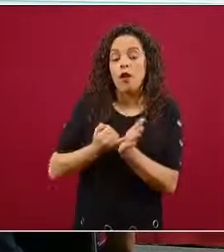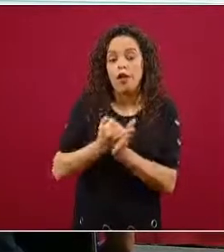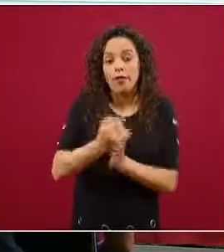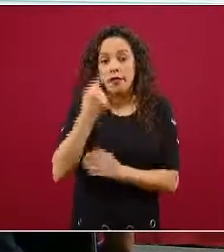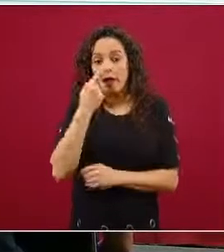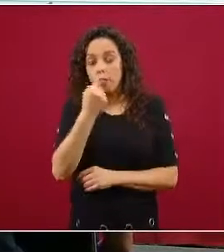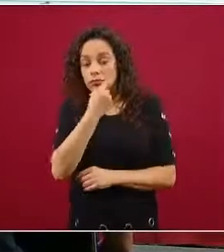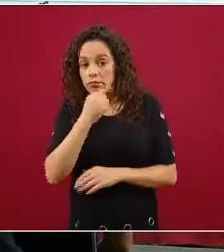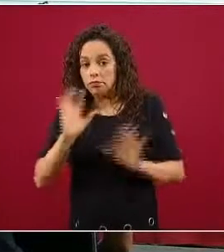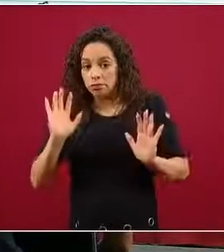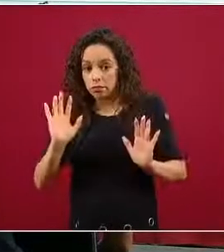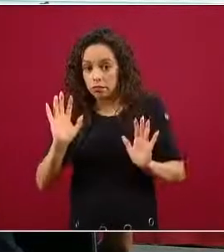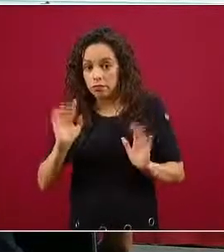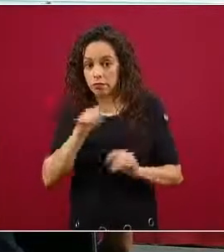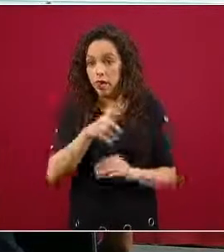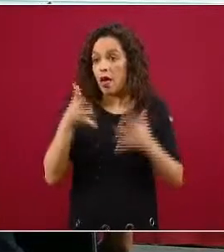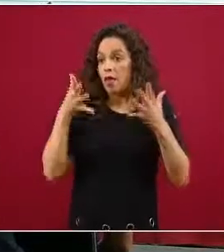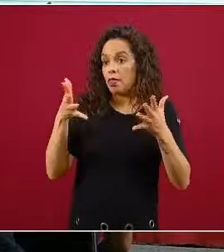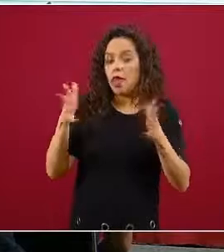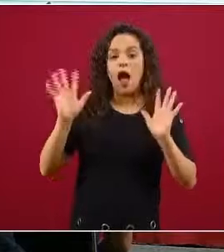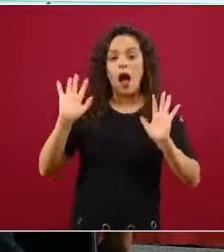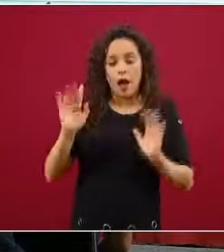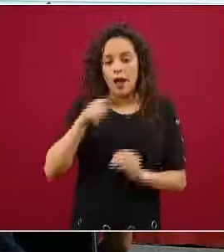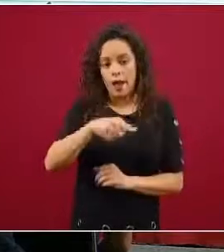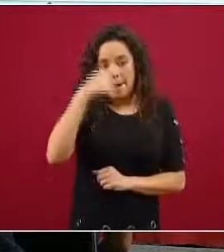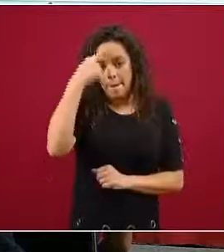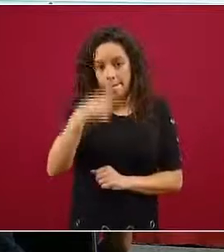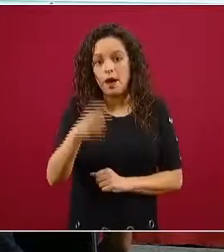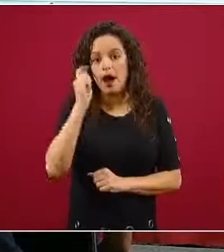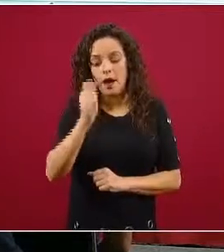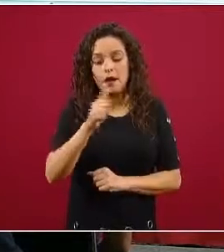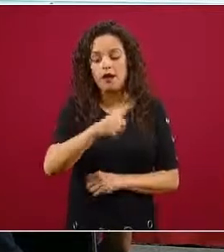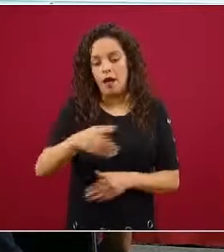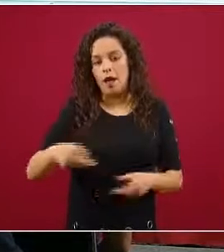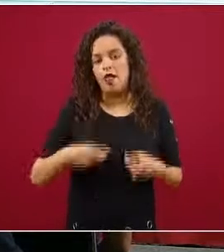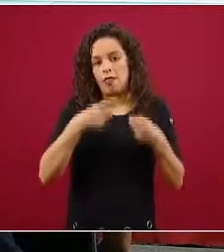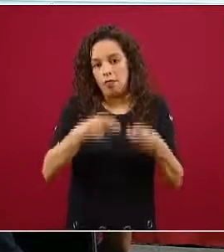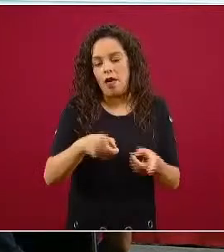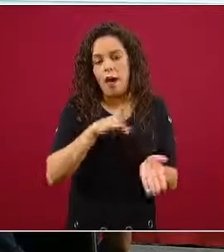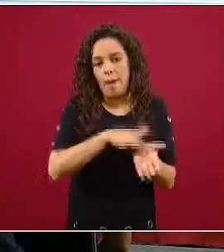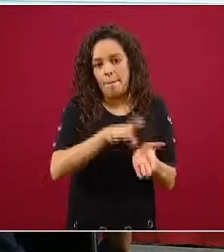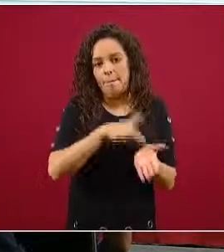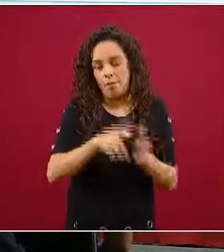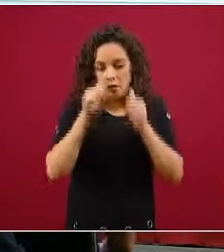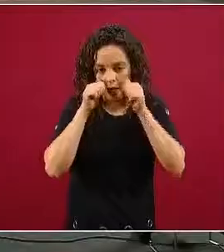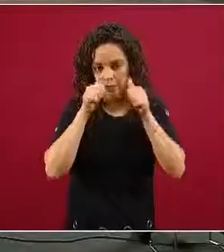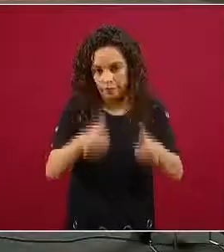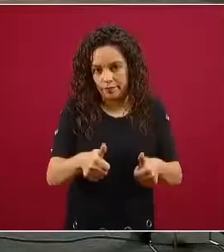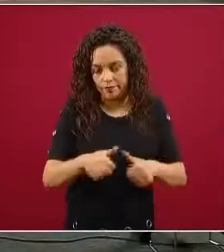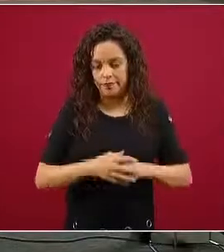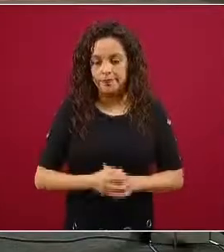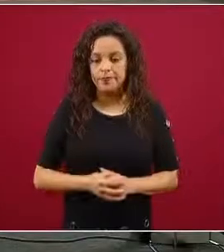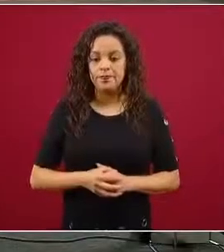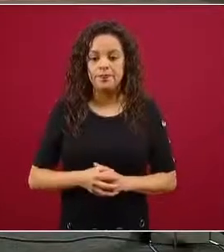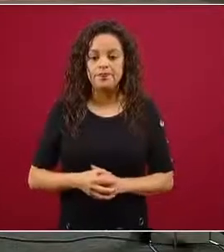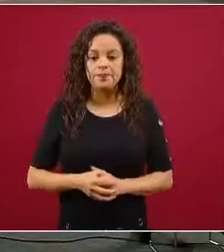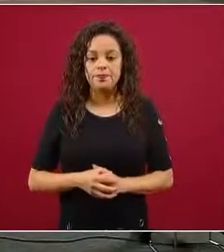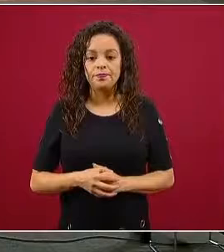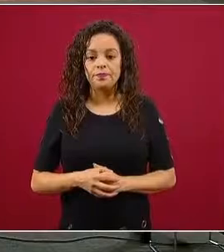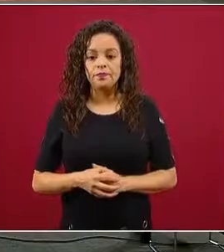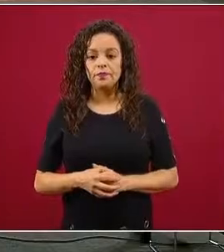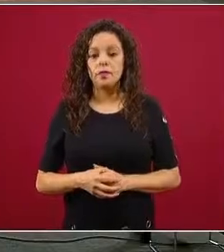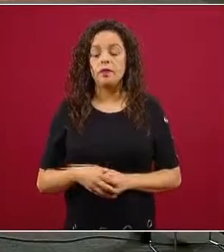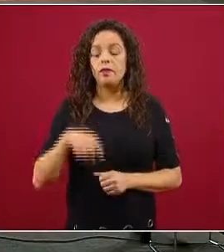ella decide para su atención. Entonces, los servicios deben ofrecer esta